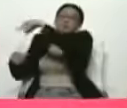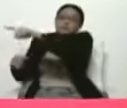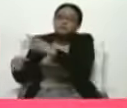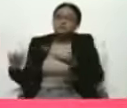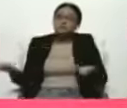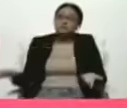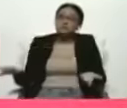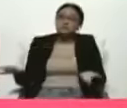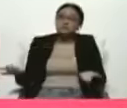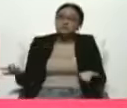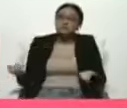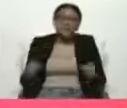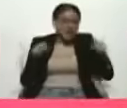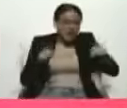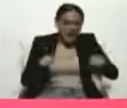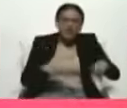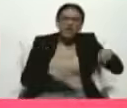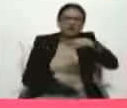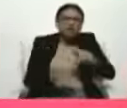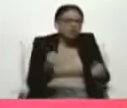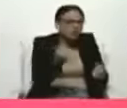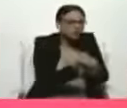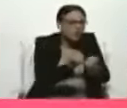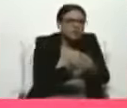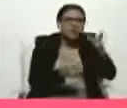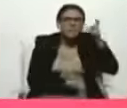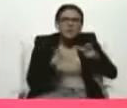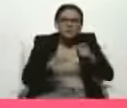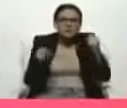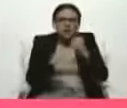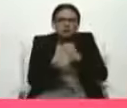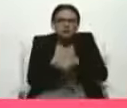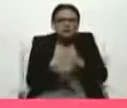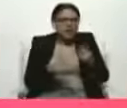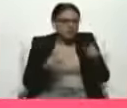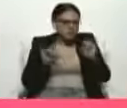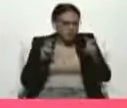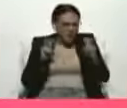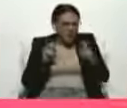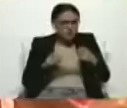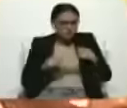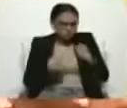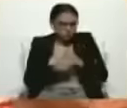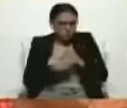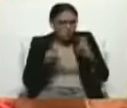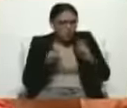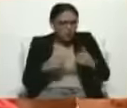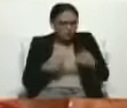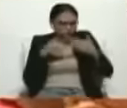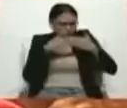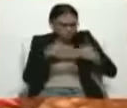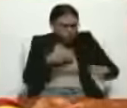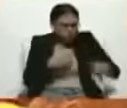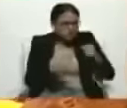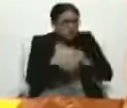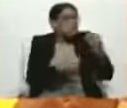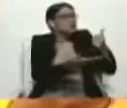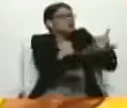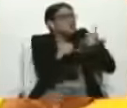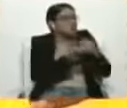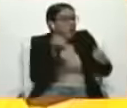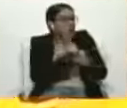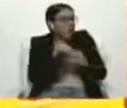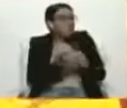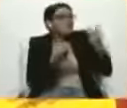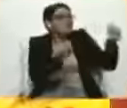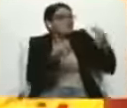Más de 40.000 emprendedores con empresas abiertas trabajando. ¿Por qué? Porque creen en este país. Creen en este